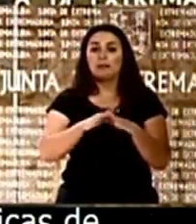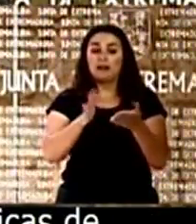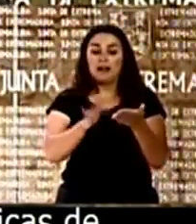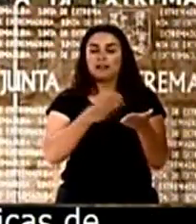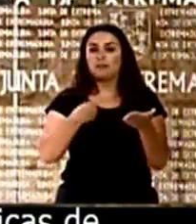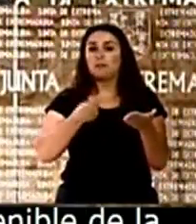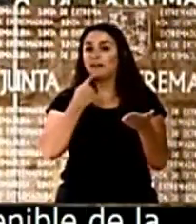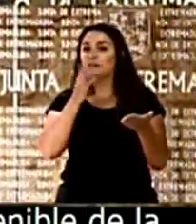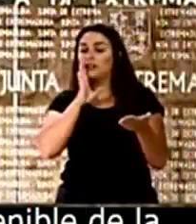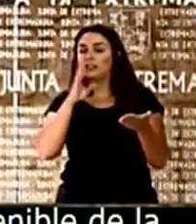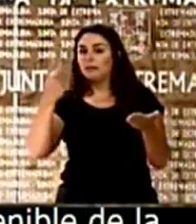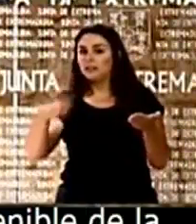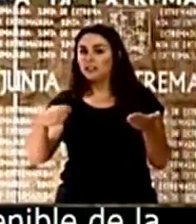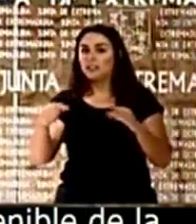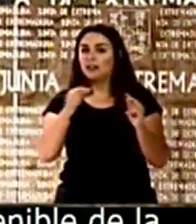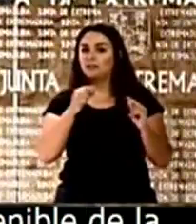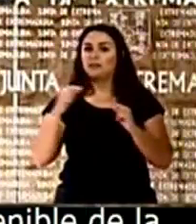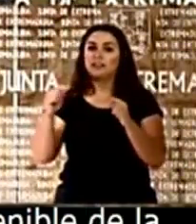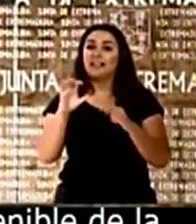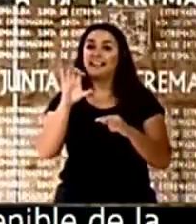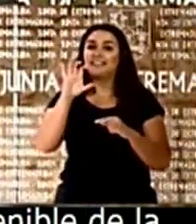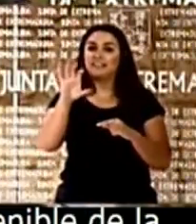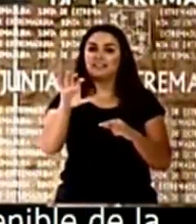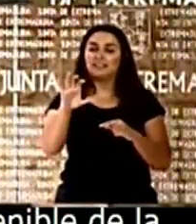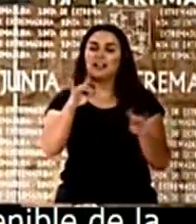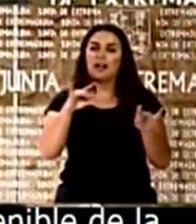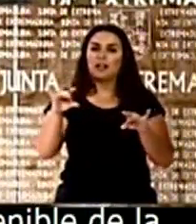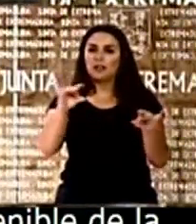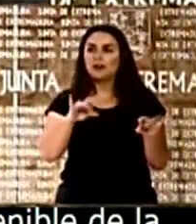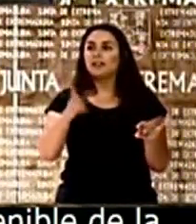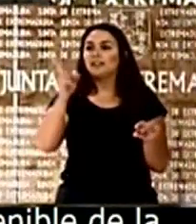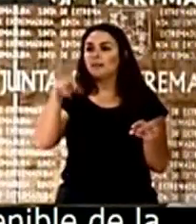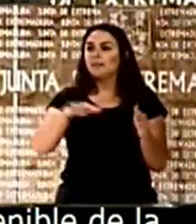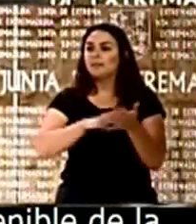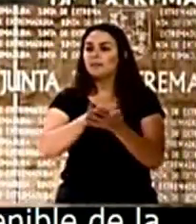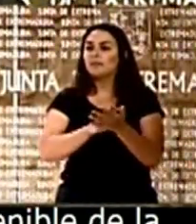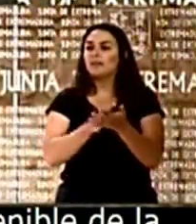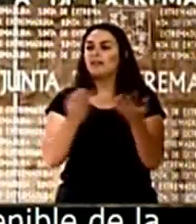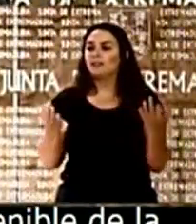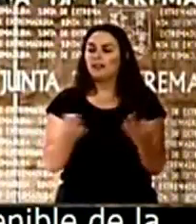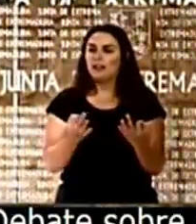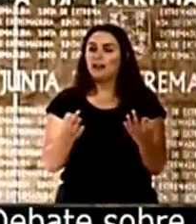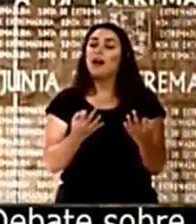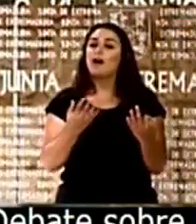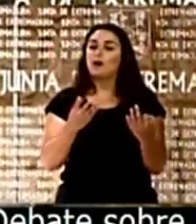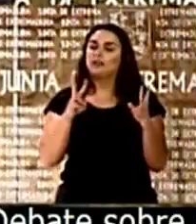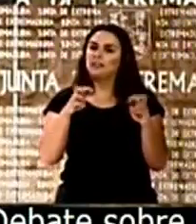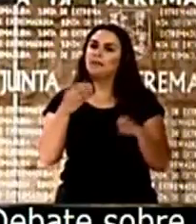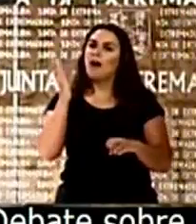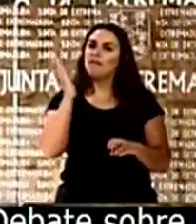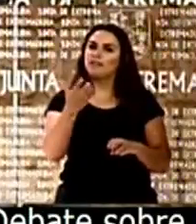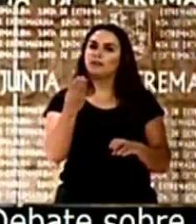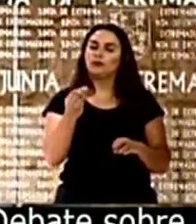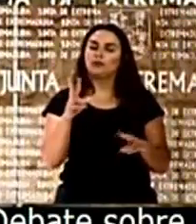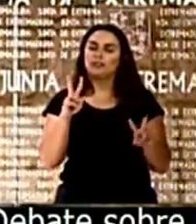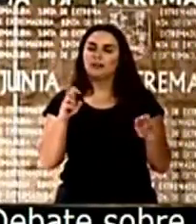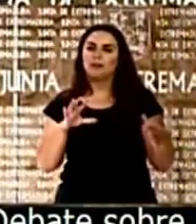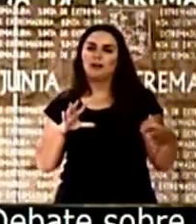el presidente en el debate del Estado de la región. Y hablamos también de una cuestión que va a afectar y mucho, que es el de la